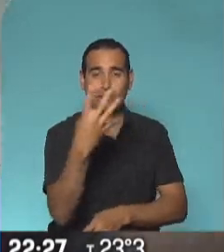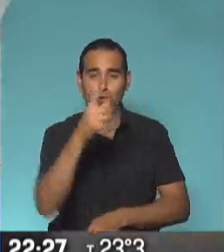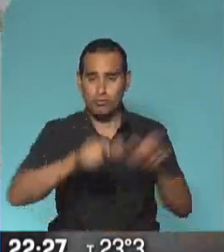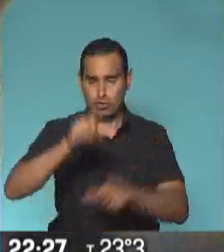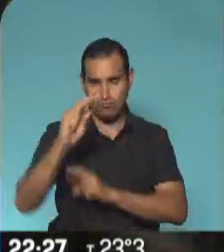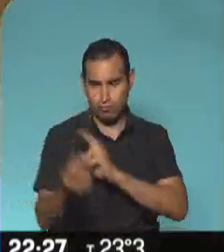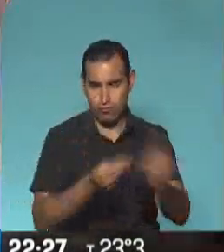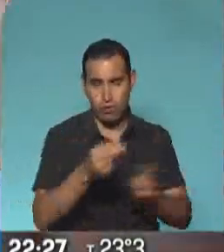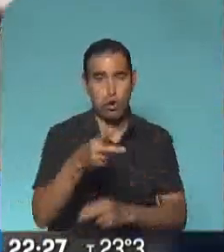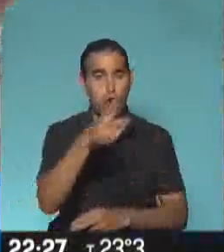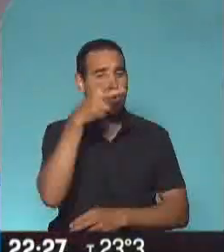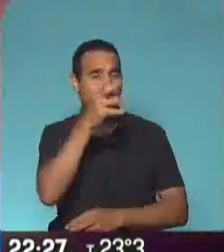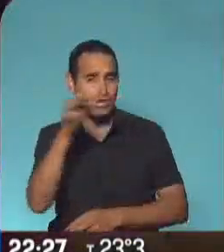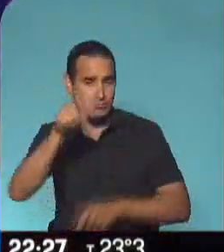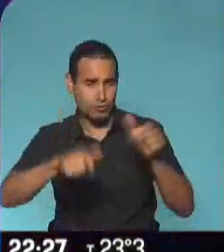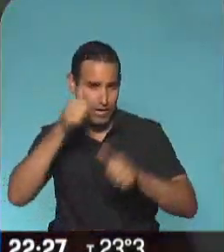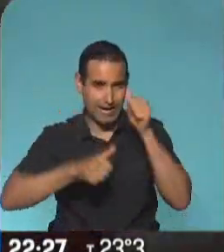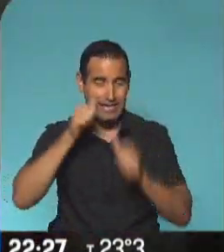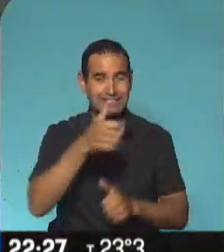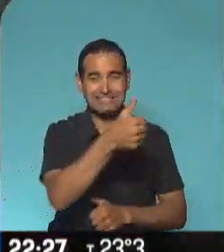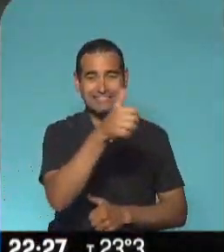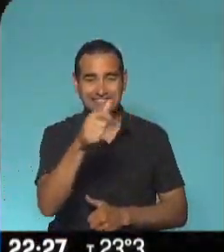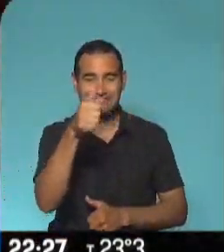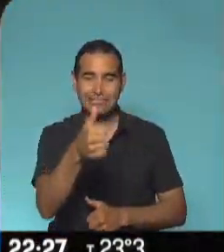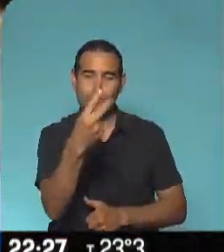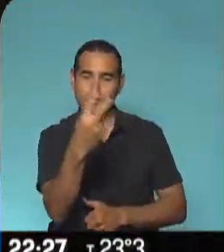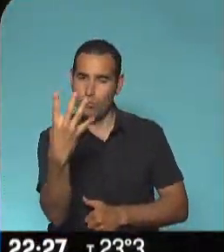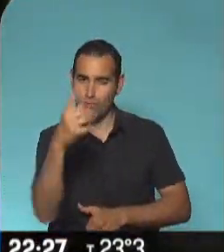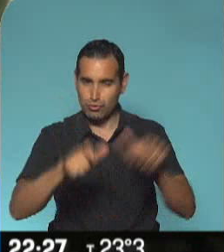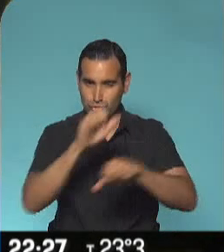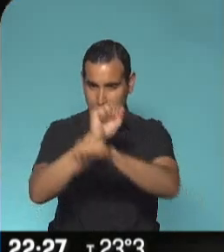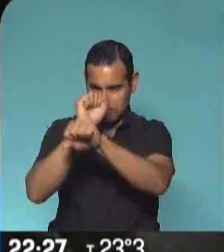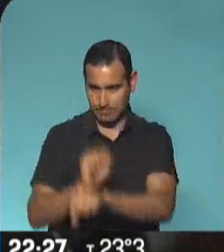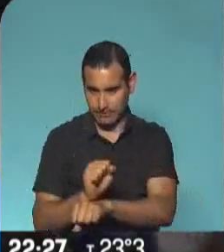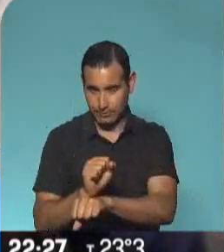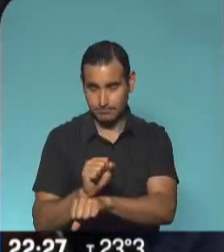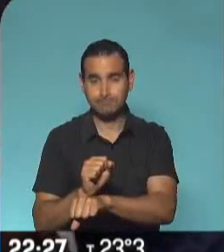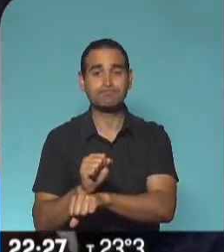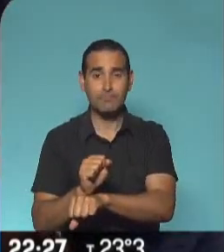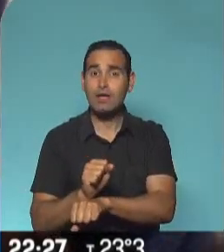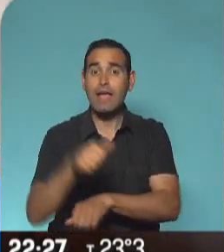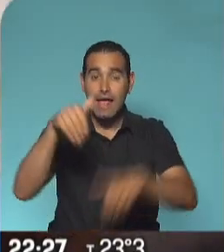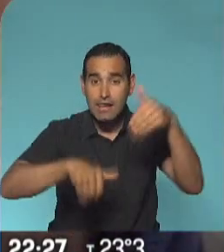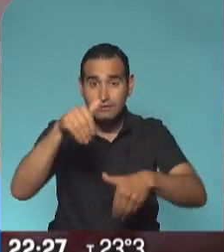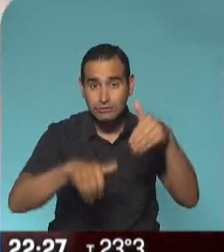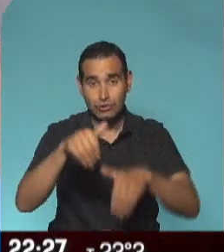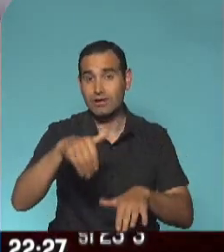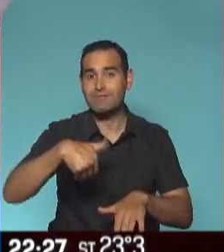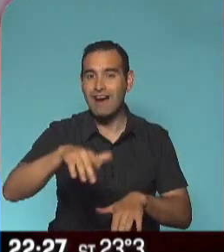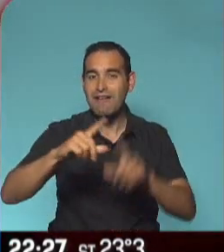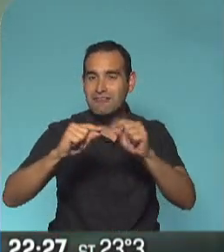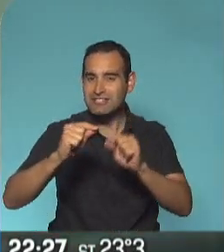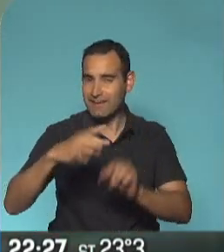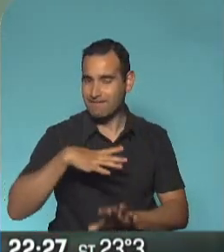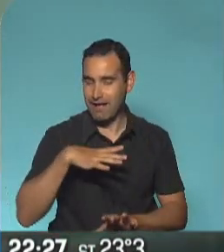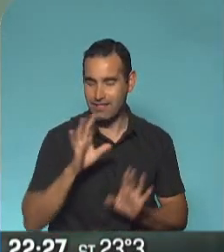fallecidas, 800 heridos y 624 detenidos. El llamado a elecciones sin definición hasta el